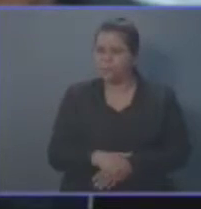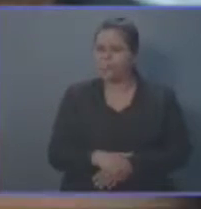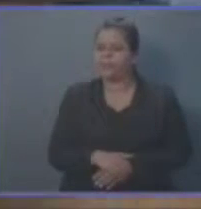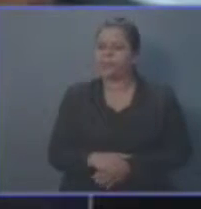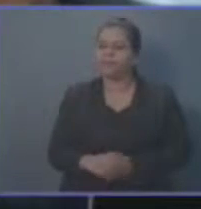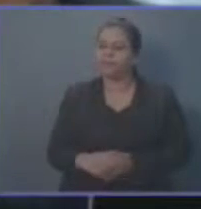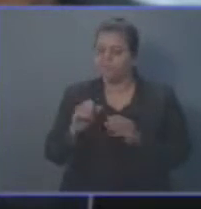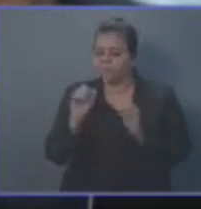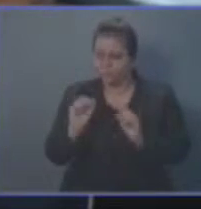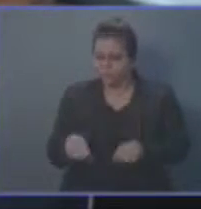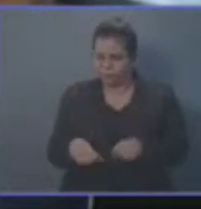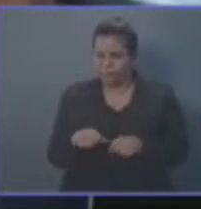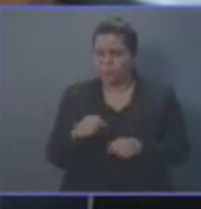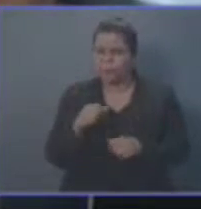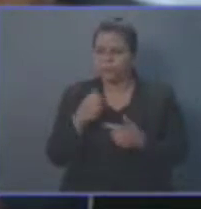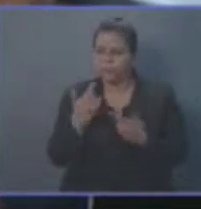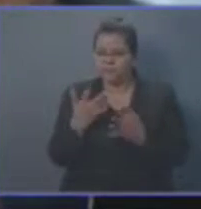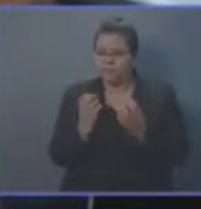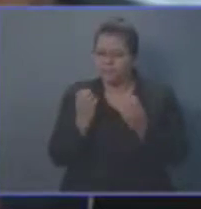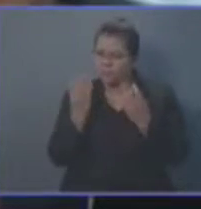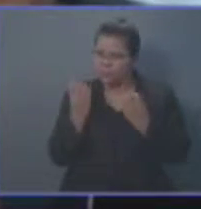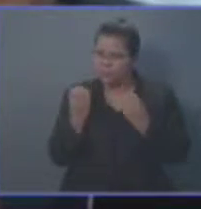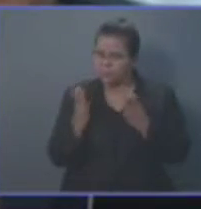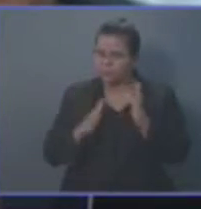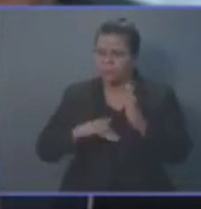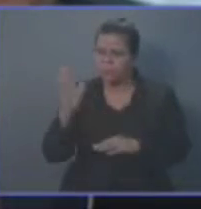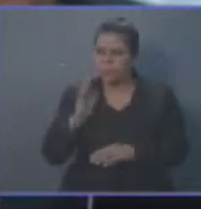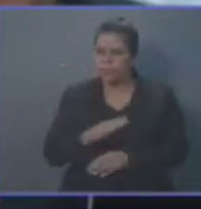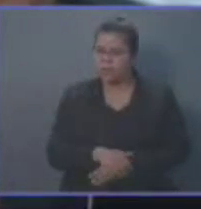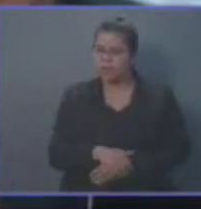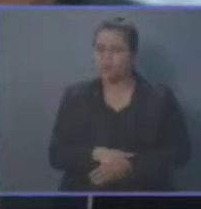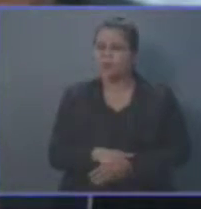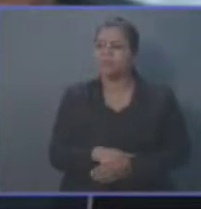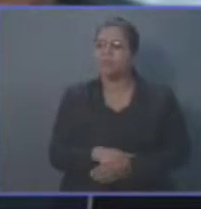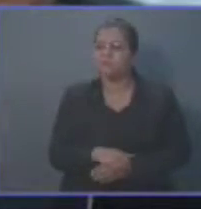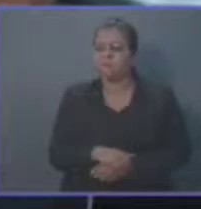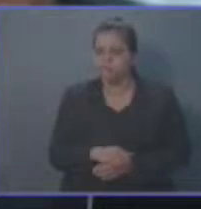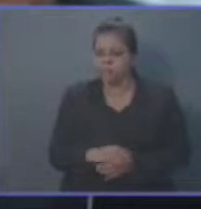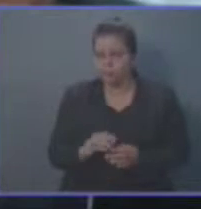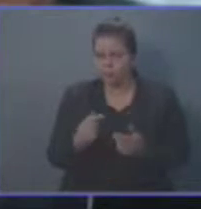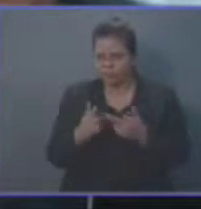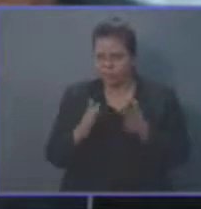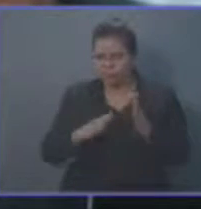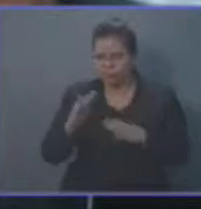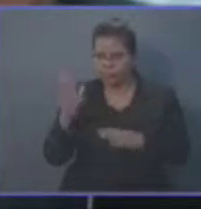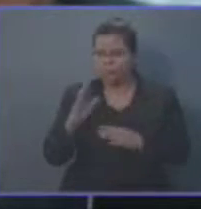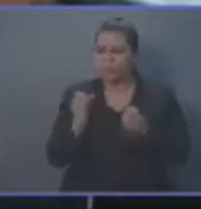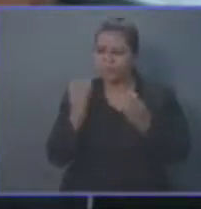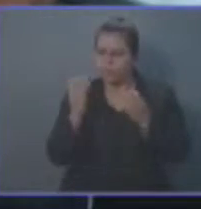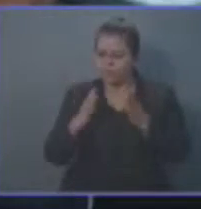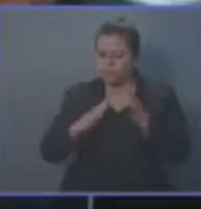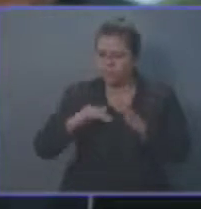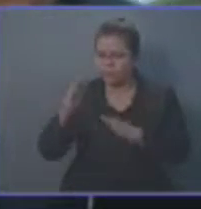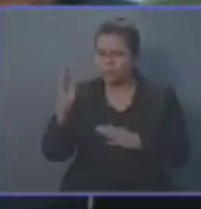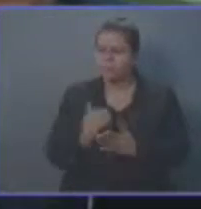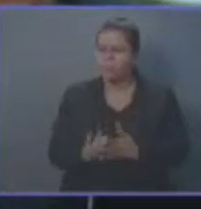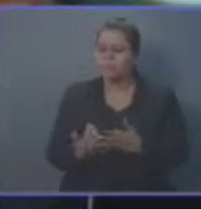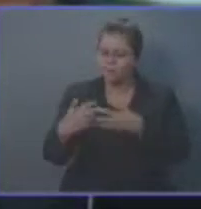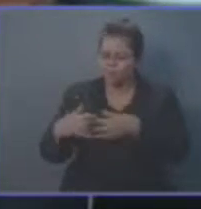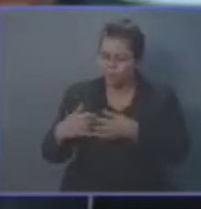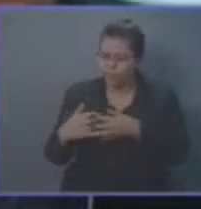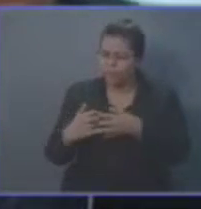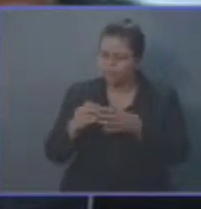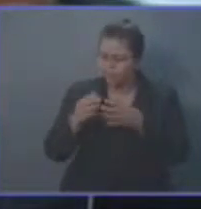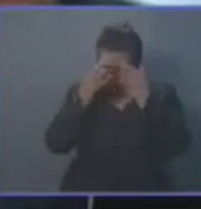en el cual muchas no sobreviven. Por eso es que medidas como estas son altamente